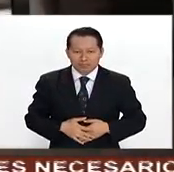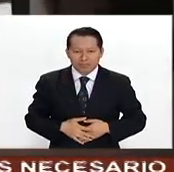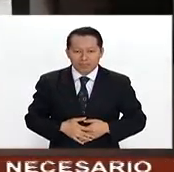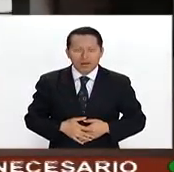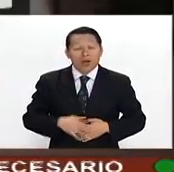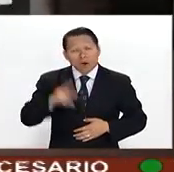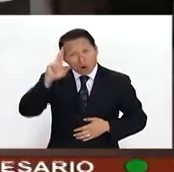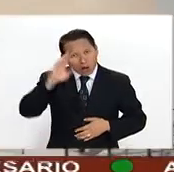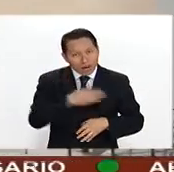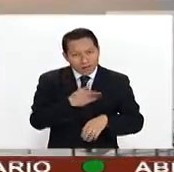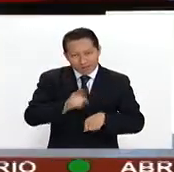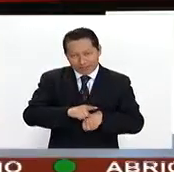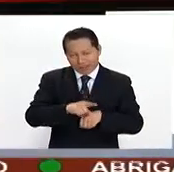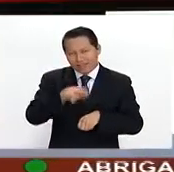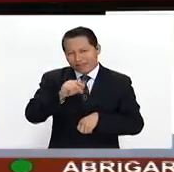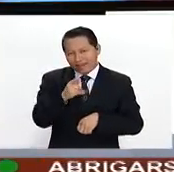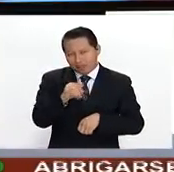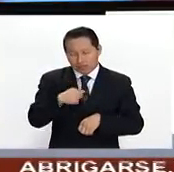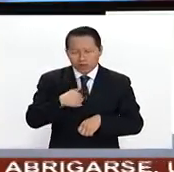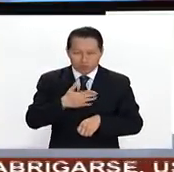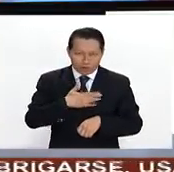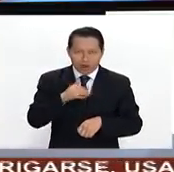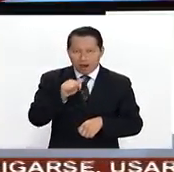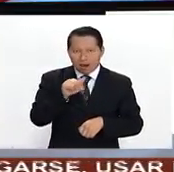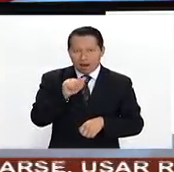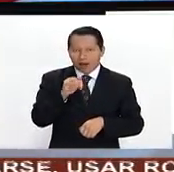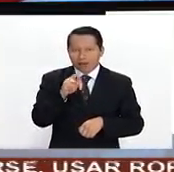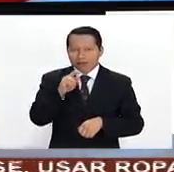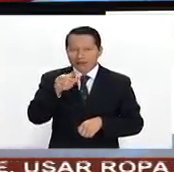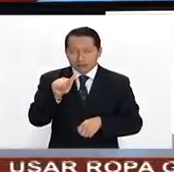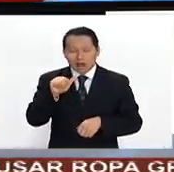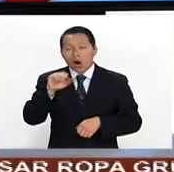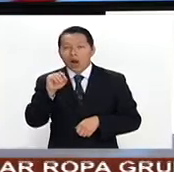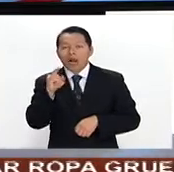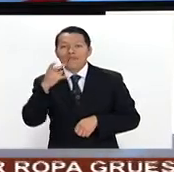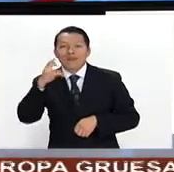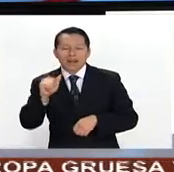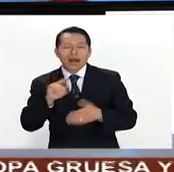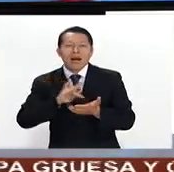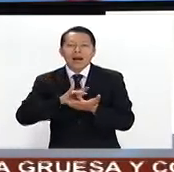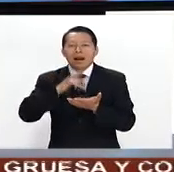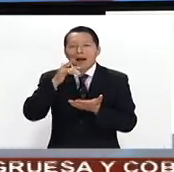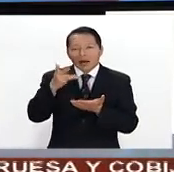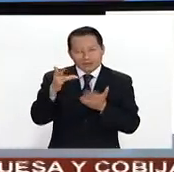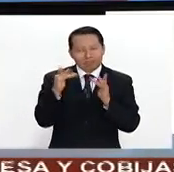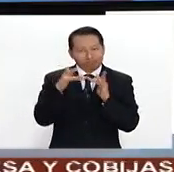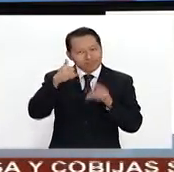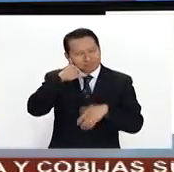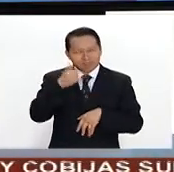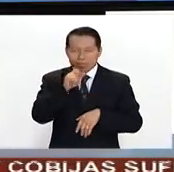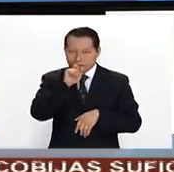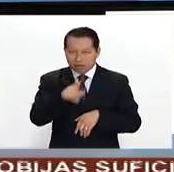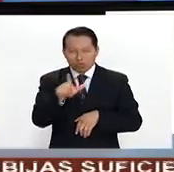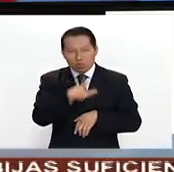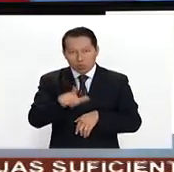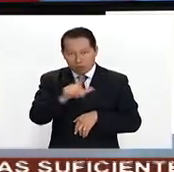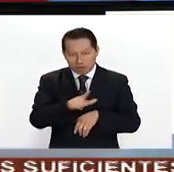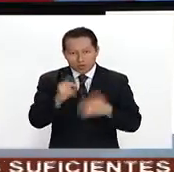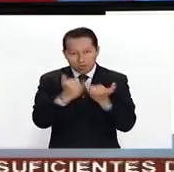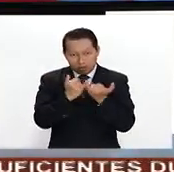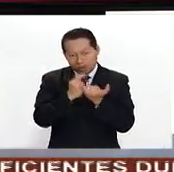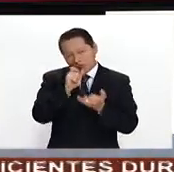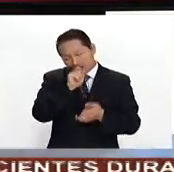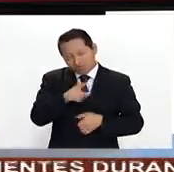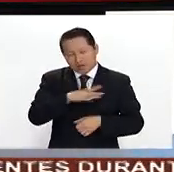días, Nayeli, te saludo con mucho gusto, te habla Ana Cristina Olvera, una vez más gracias por tomarnos la llamada este lunes en